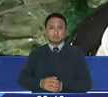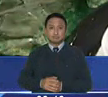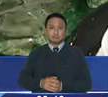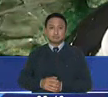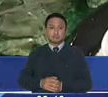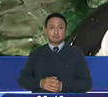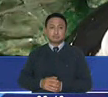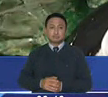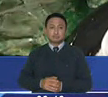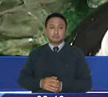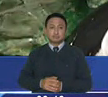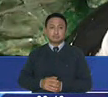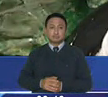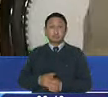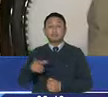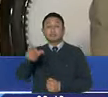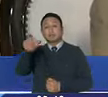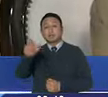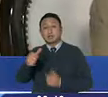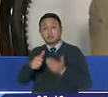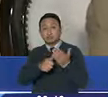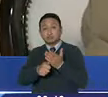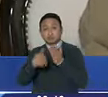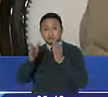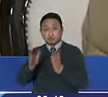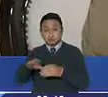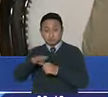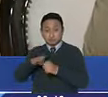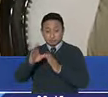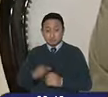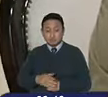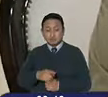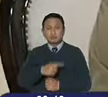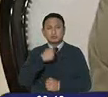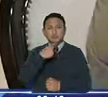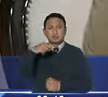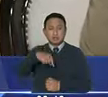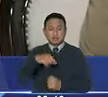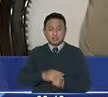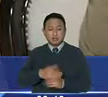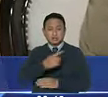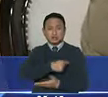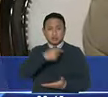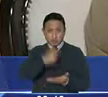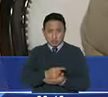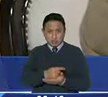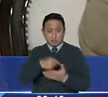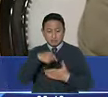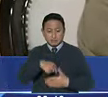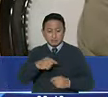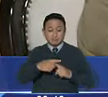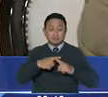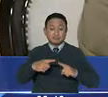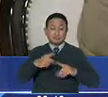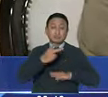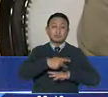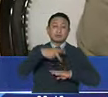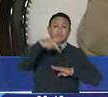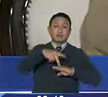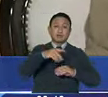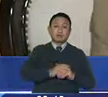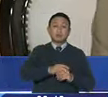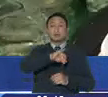embajadores, se fueron de ministros. Usted asegura que fue el impulsor del dragado en la provincia del Guayas, pero el ex prefecto Jimmy Jairala aseguró que